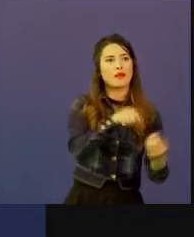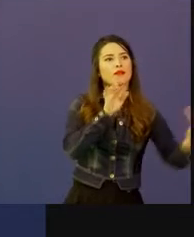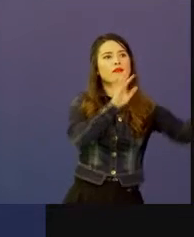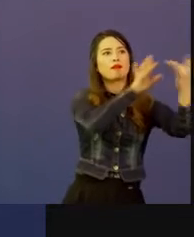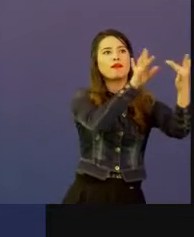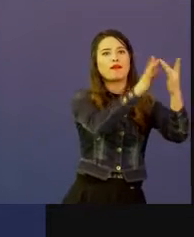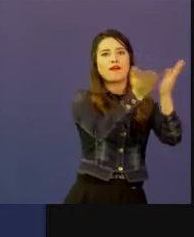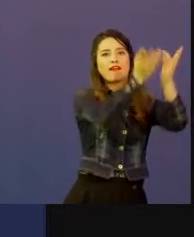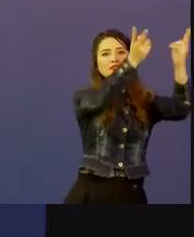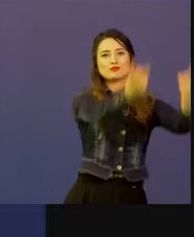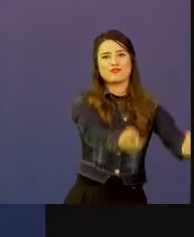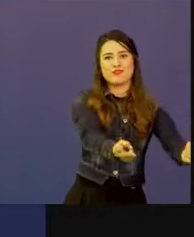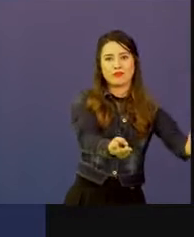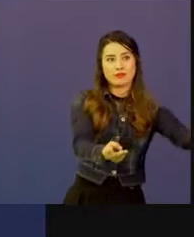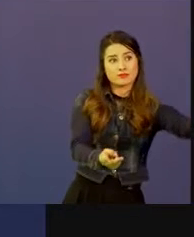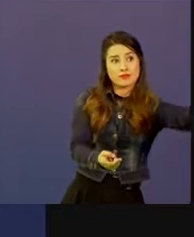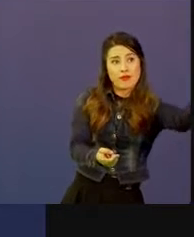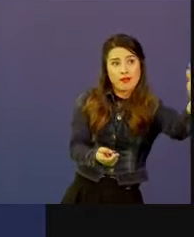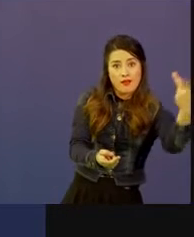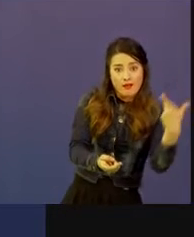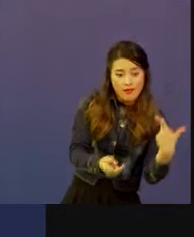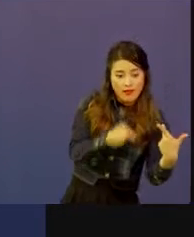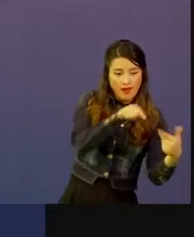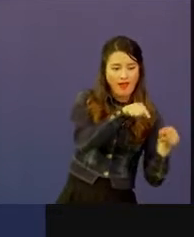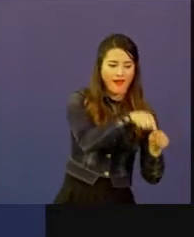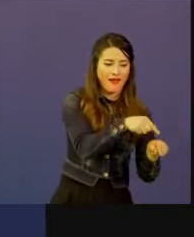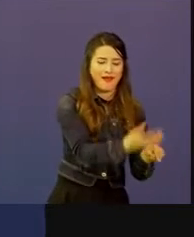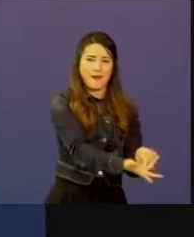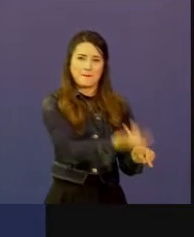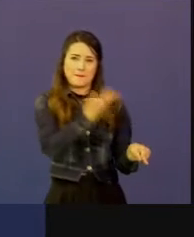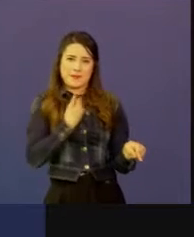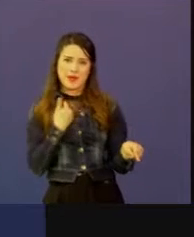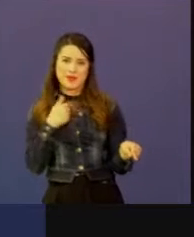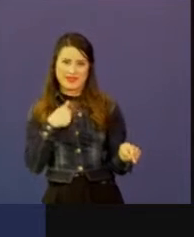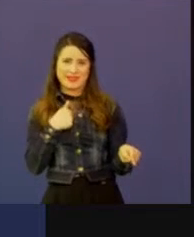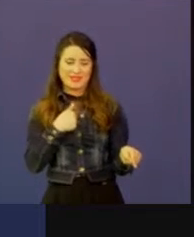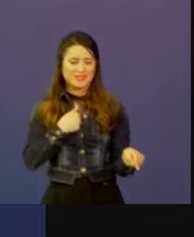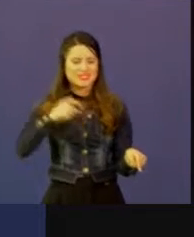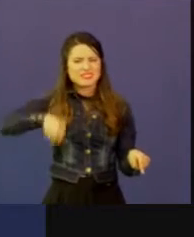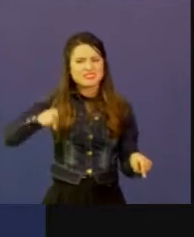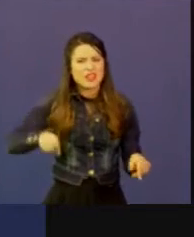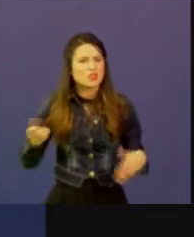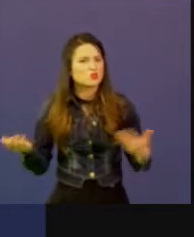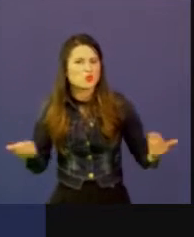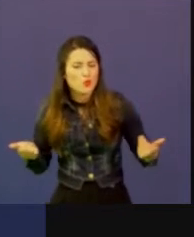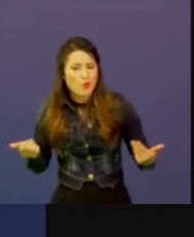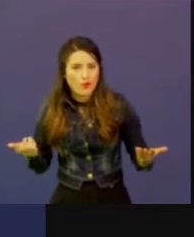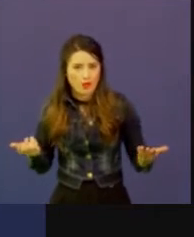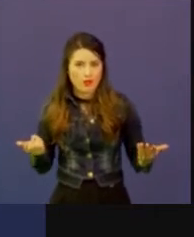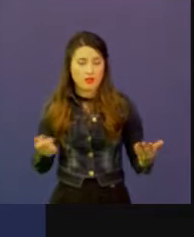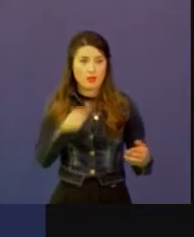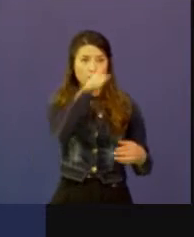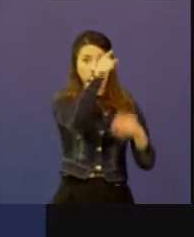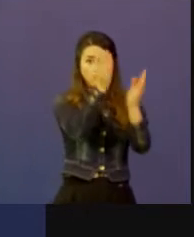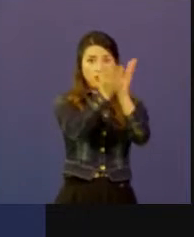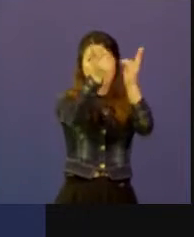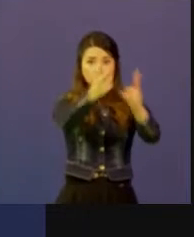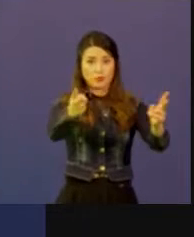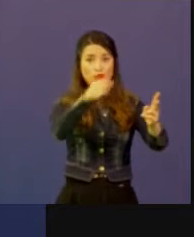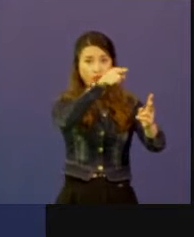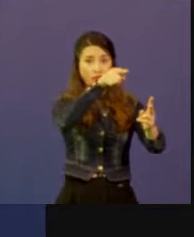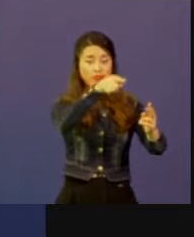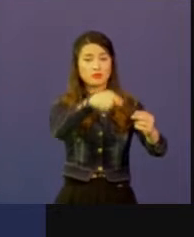ellos nos cuentan cuáles son las necesidades de los estudiantes. Tanto así que los estudiantes no los habíamos visto antes